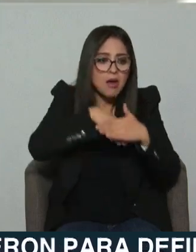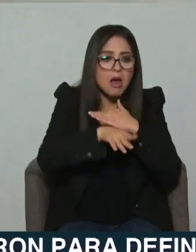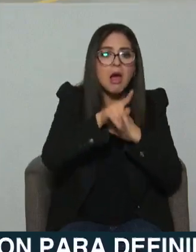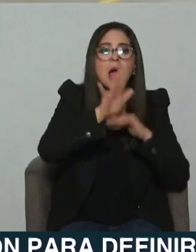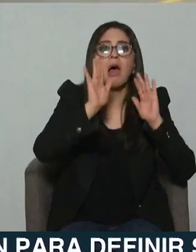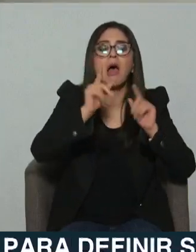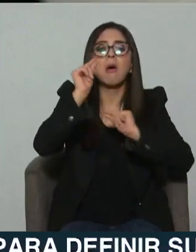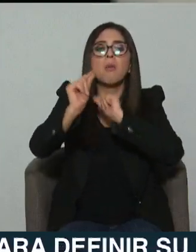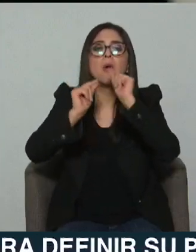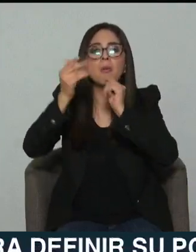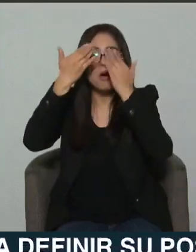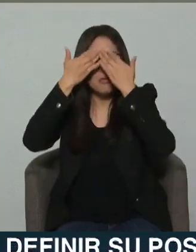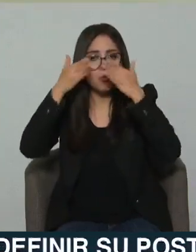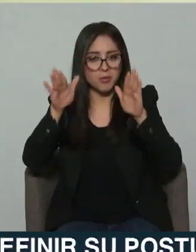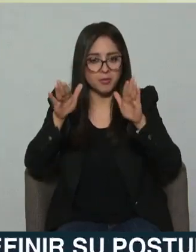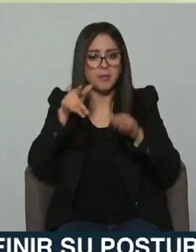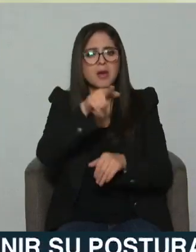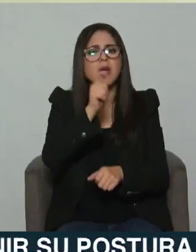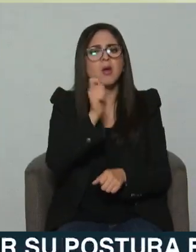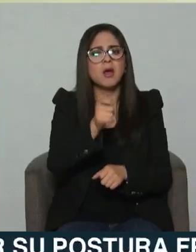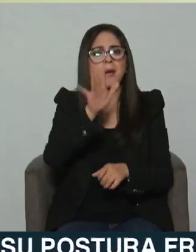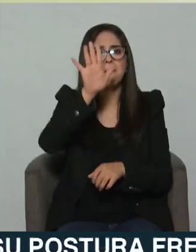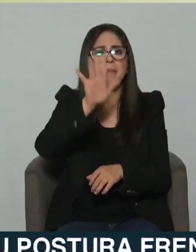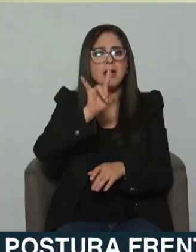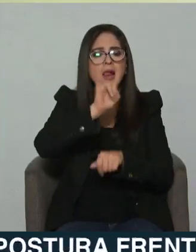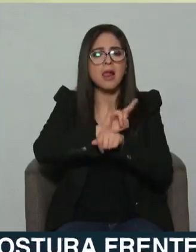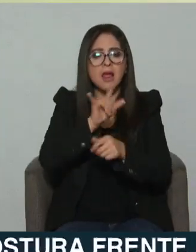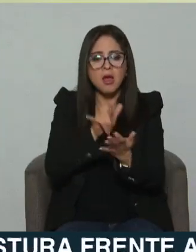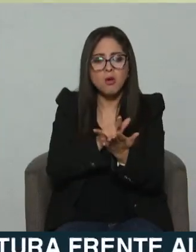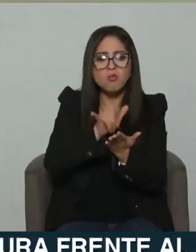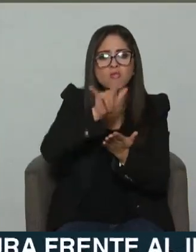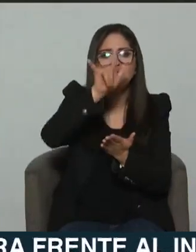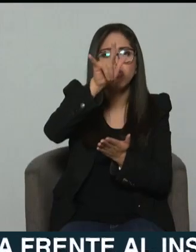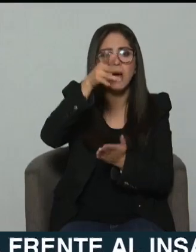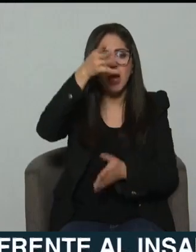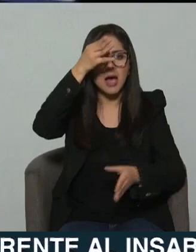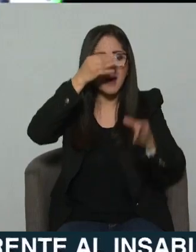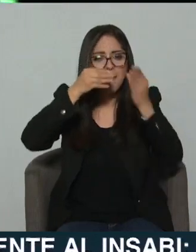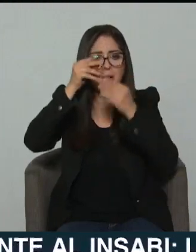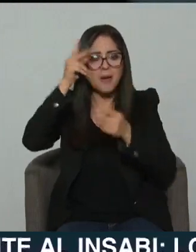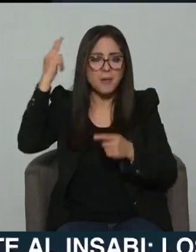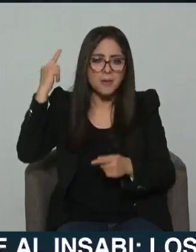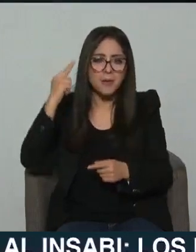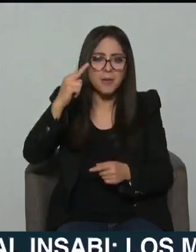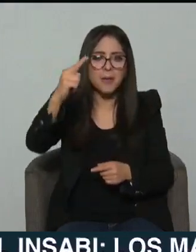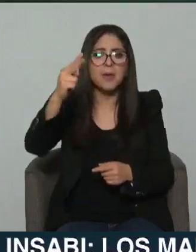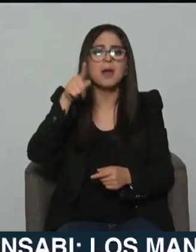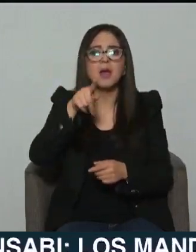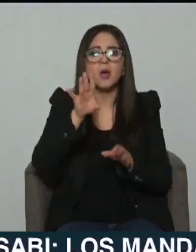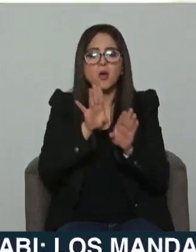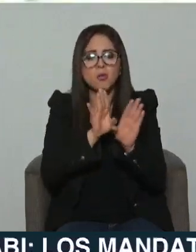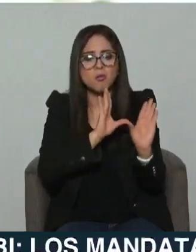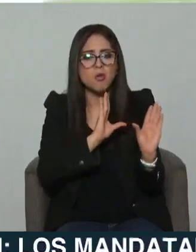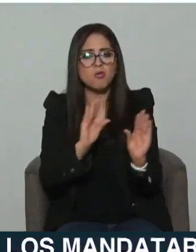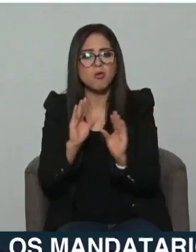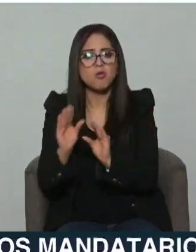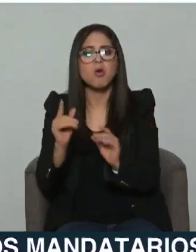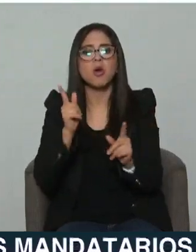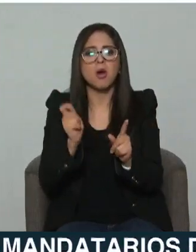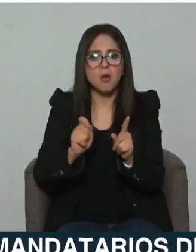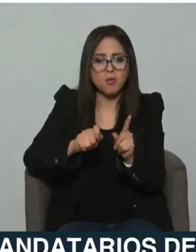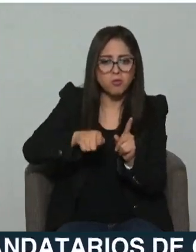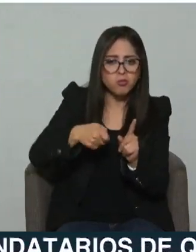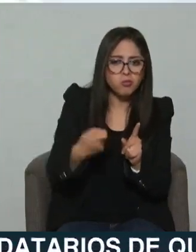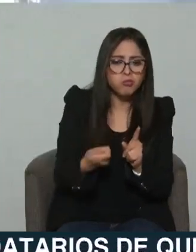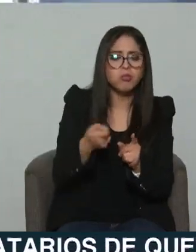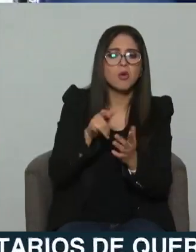el simulador de vuelo donde los visitantes podrán aprender a manejar un avión, recibirán adiestramiento sobre cómo encenderlo,